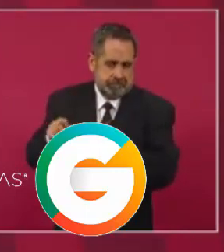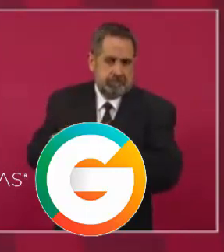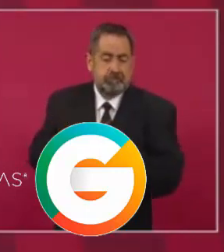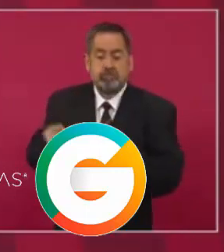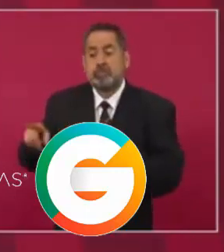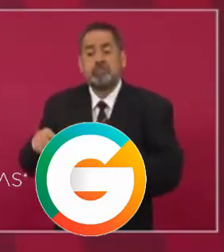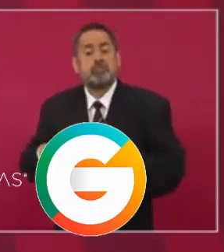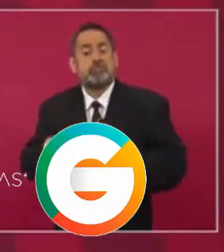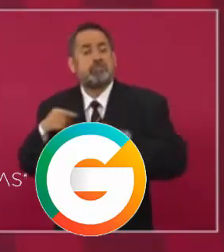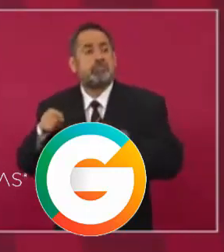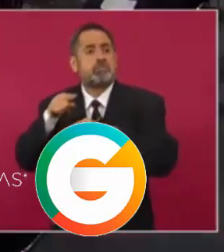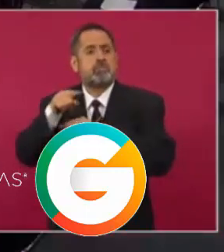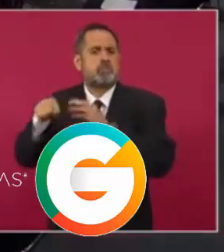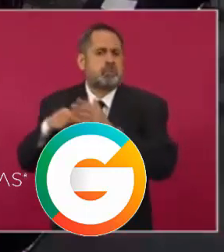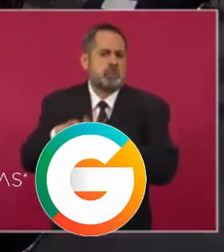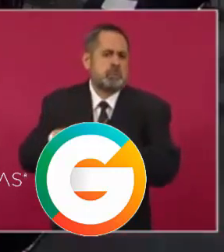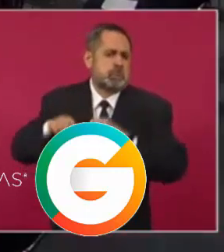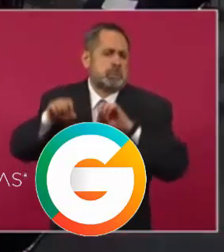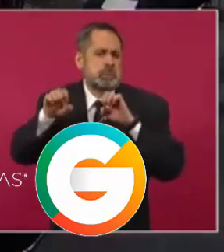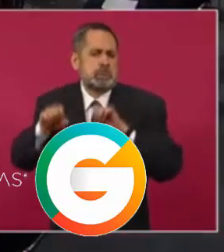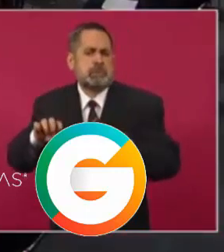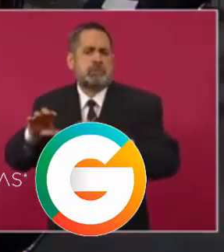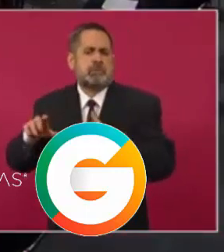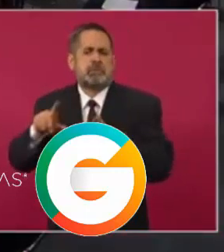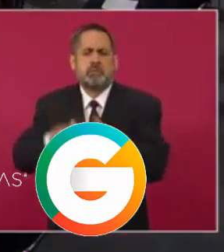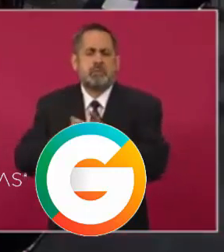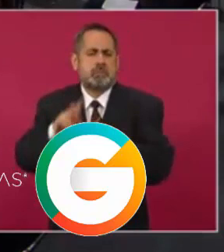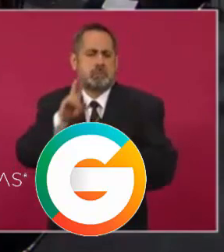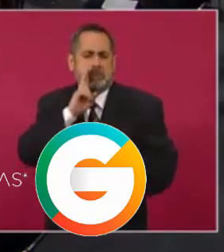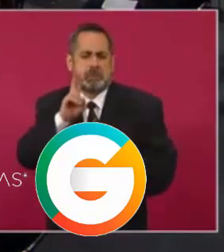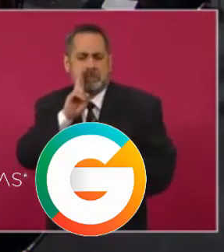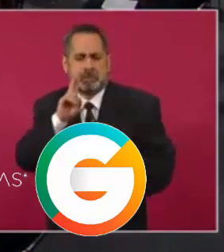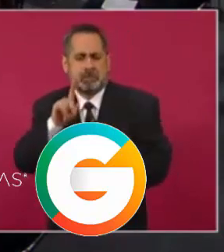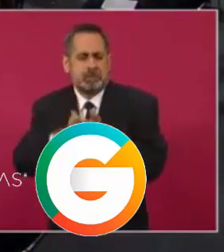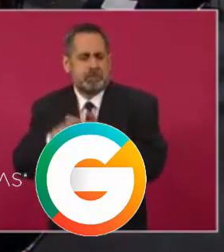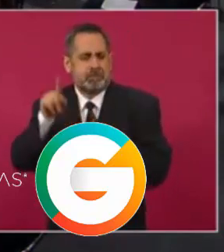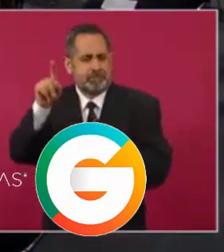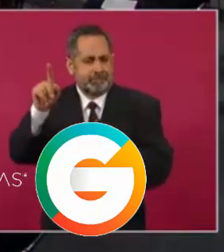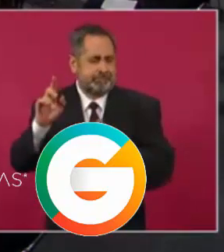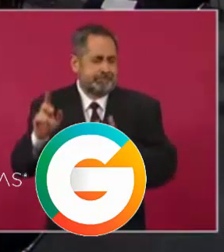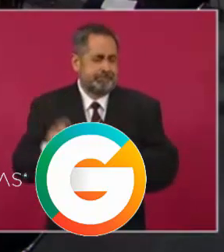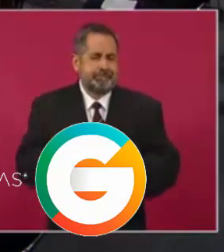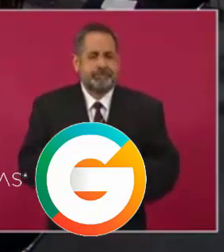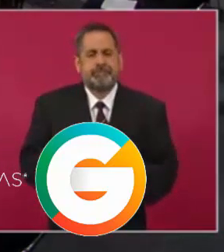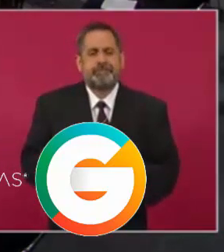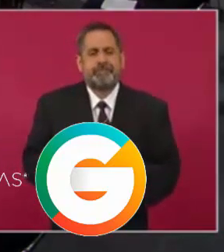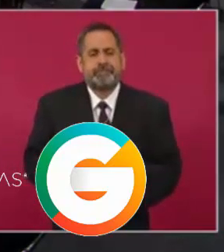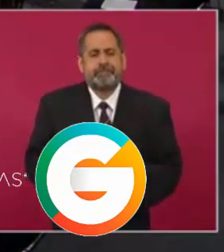vivía en una residencia en Houston, ¿no?,